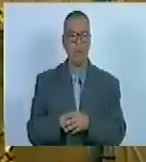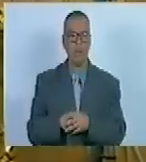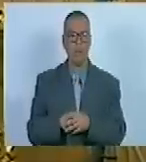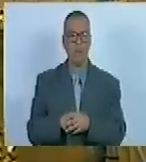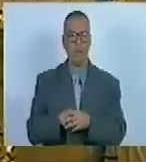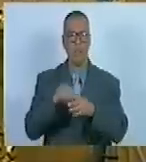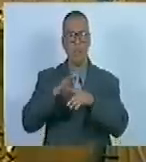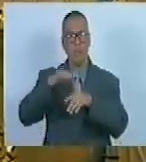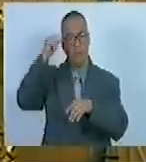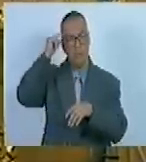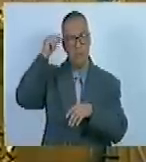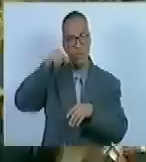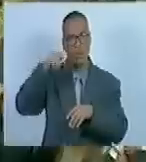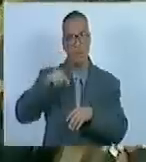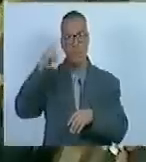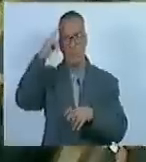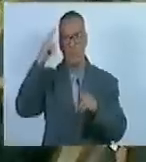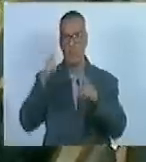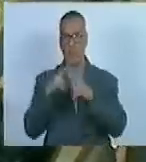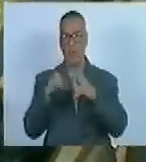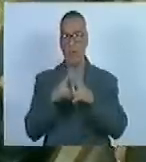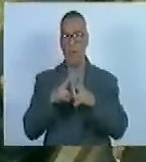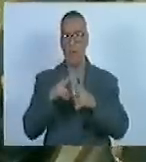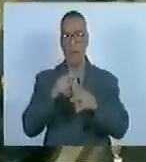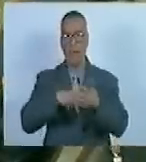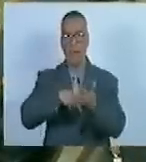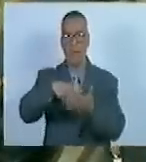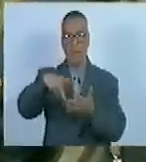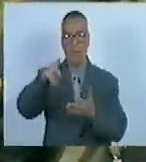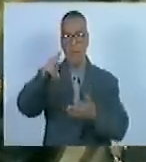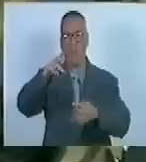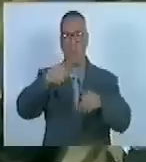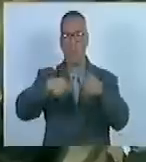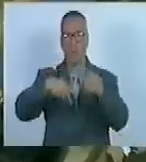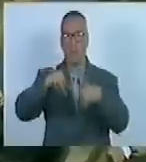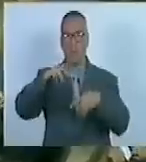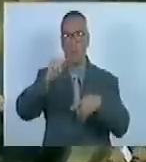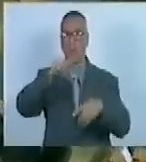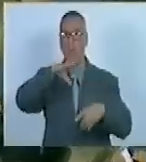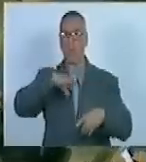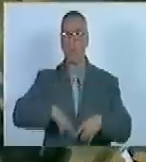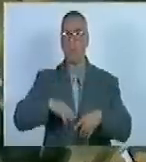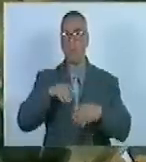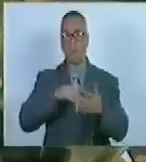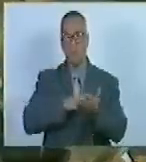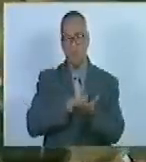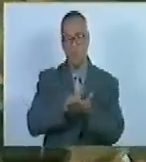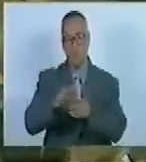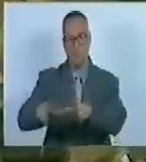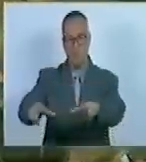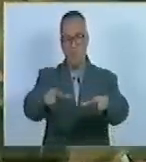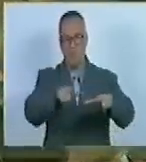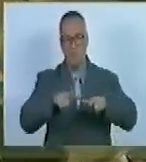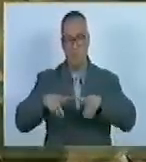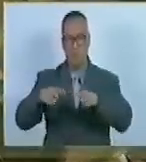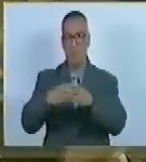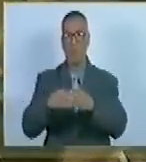en lo que hoy se conoce como el Paseo Monumental histórico del campo de Carabobo,